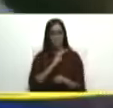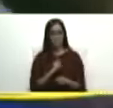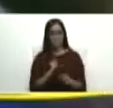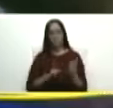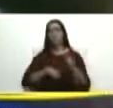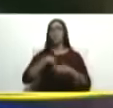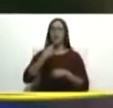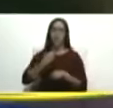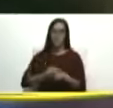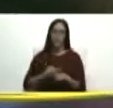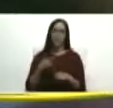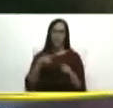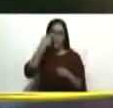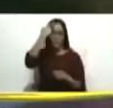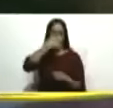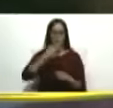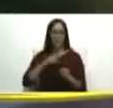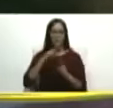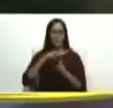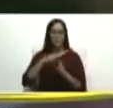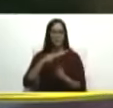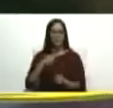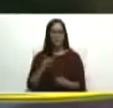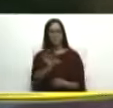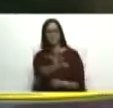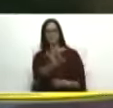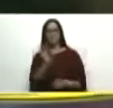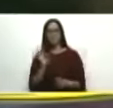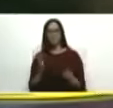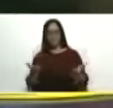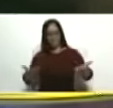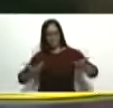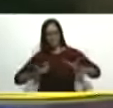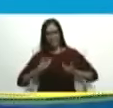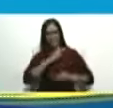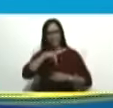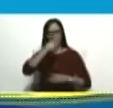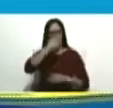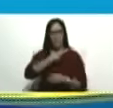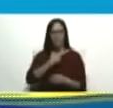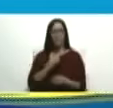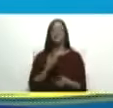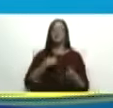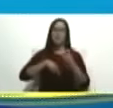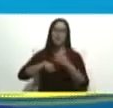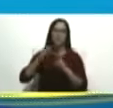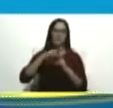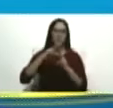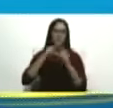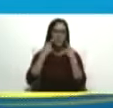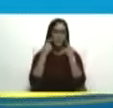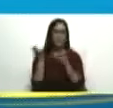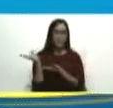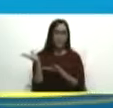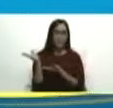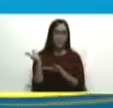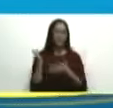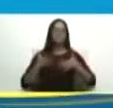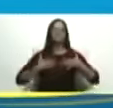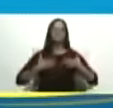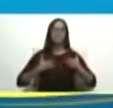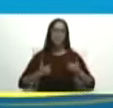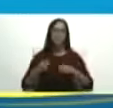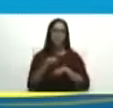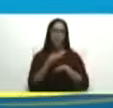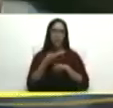luego el pueblo del Táchira lo llamó. Nos regresan a nuestro hombre y fue para el Táchira y mira, rescató la gobernación